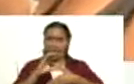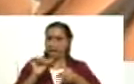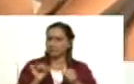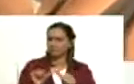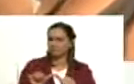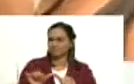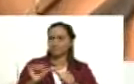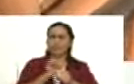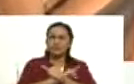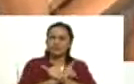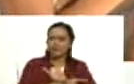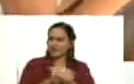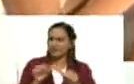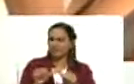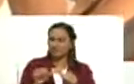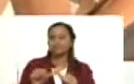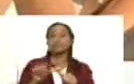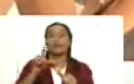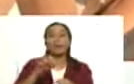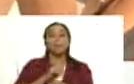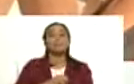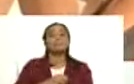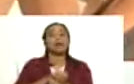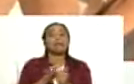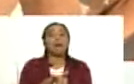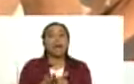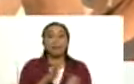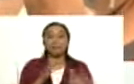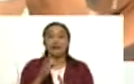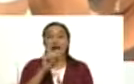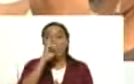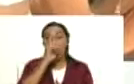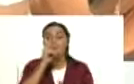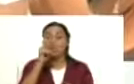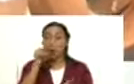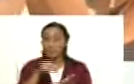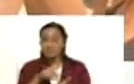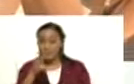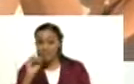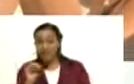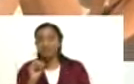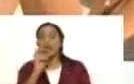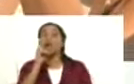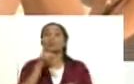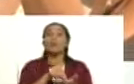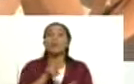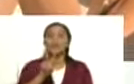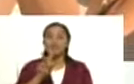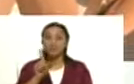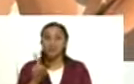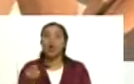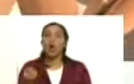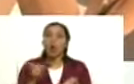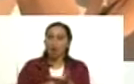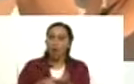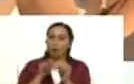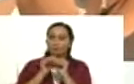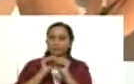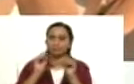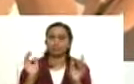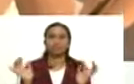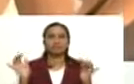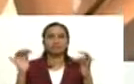fuerte, pasamos la pandemia el año 20, en el año 21 volvimos a reconvocarnos, una gran cumbre en